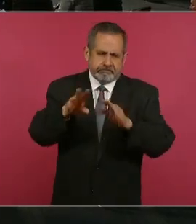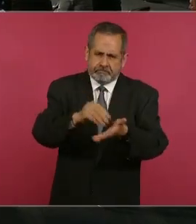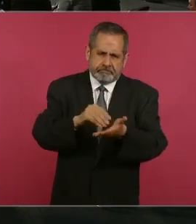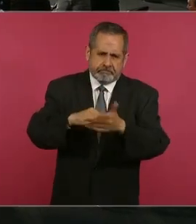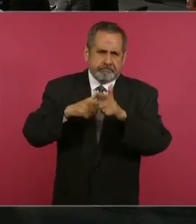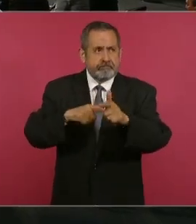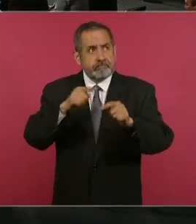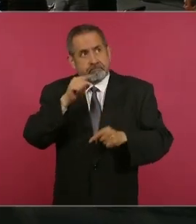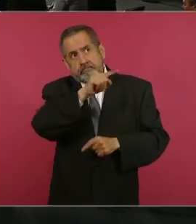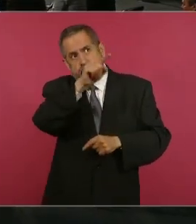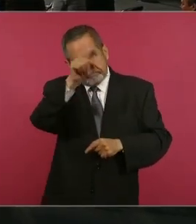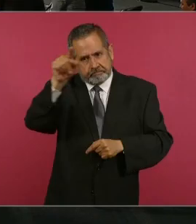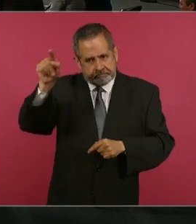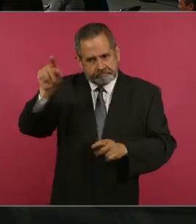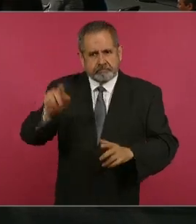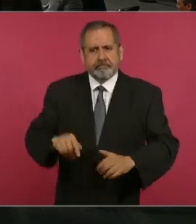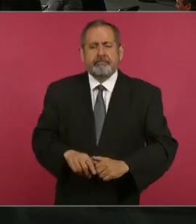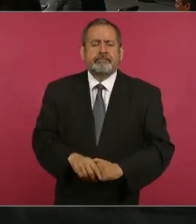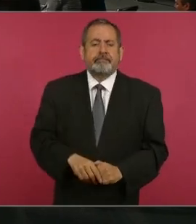fuera.